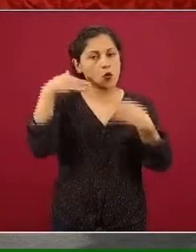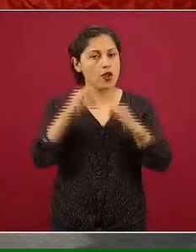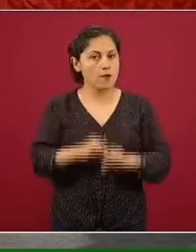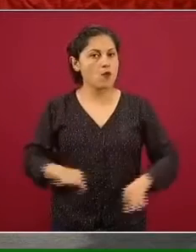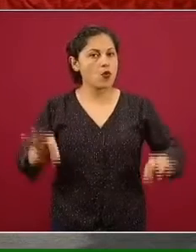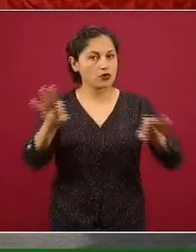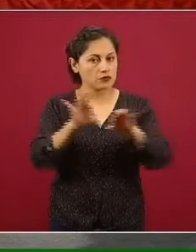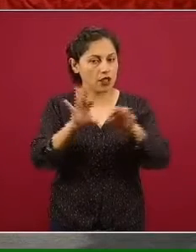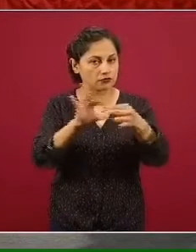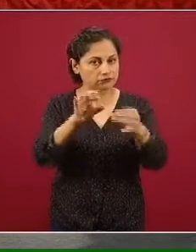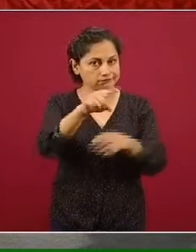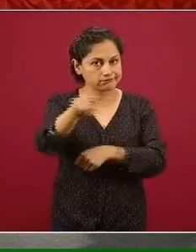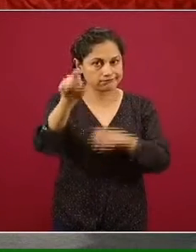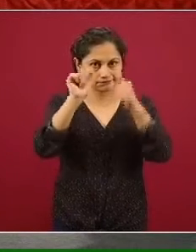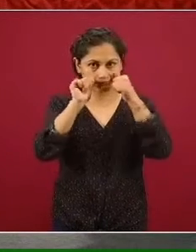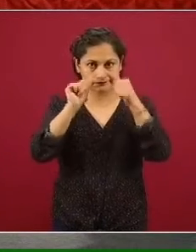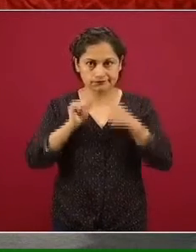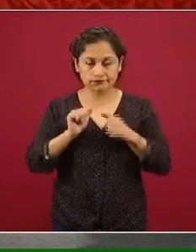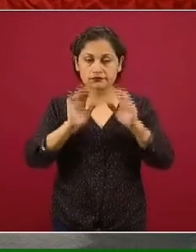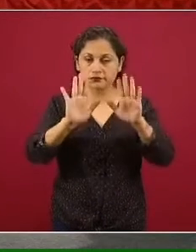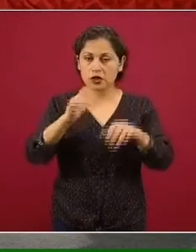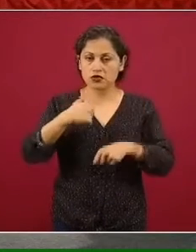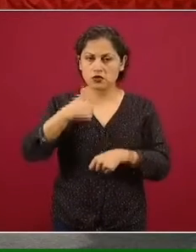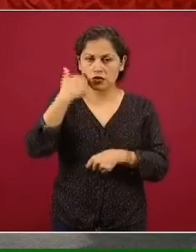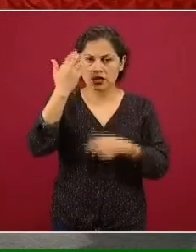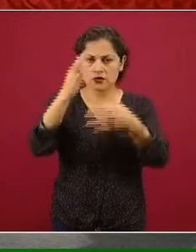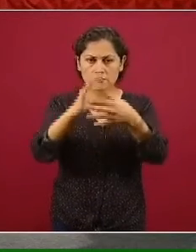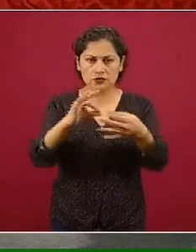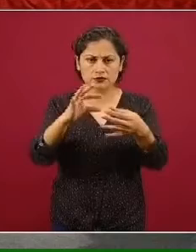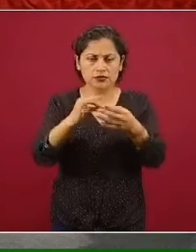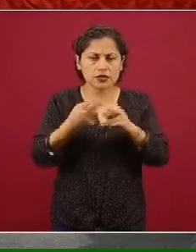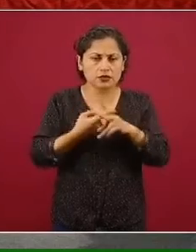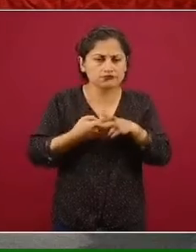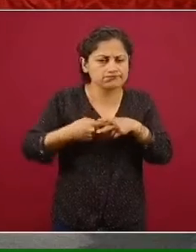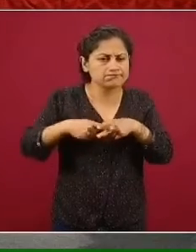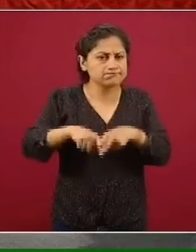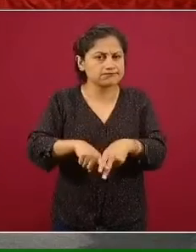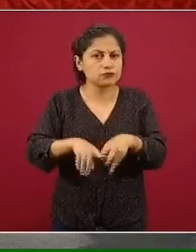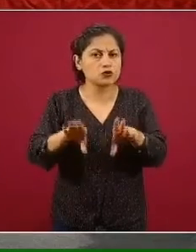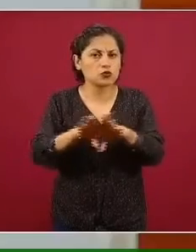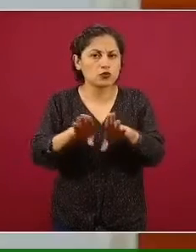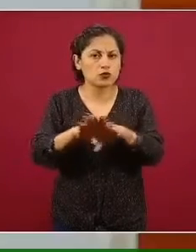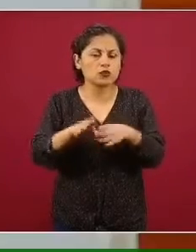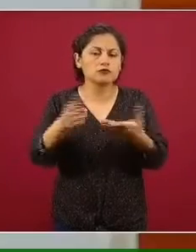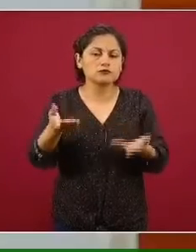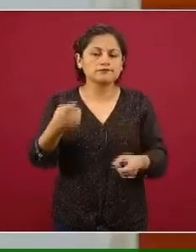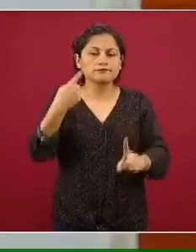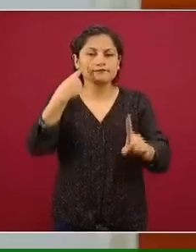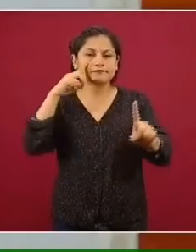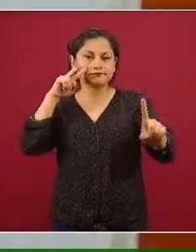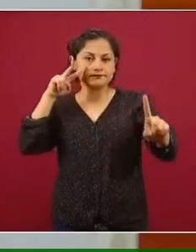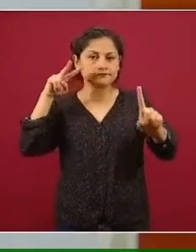Quisiera yo empezar abordando este punto desde una perspectiva ética, bioética.